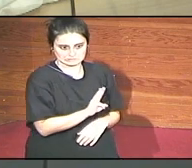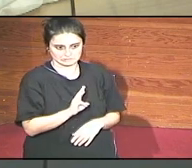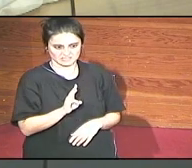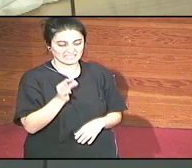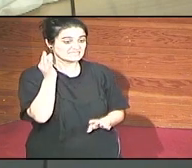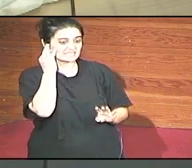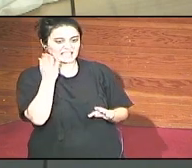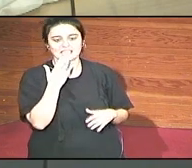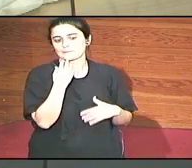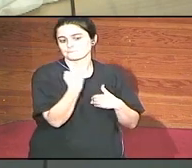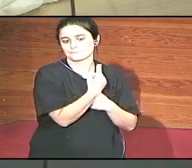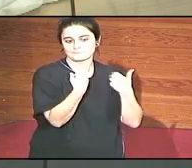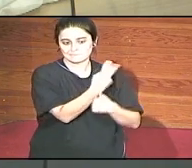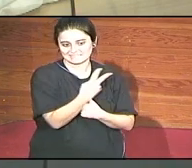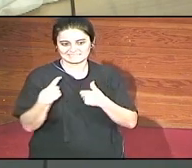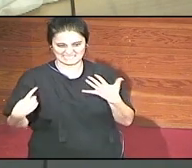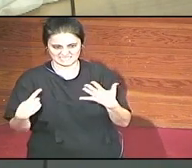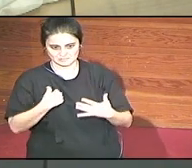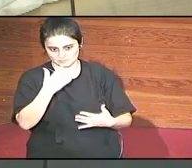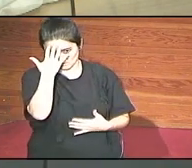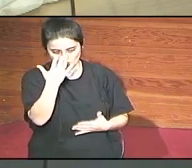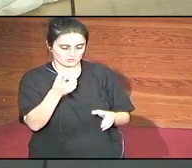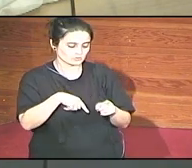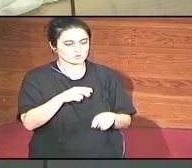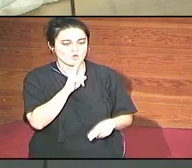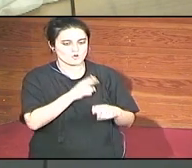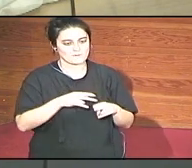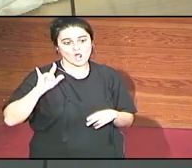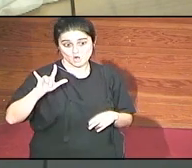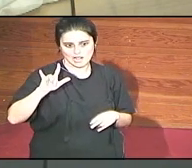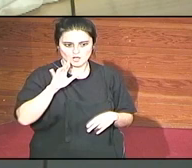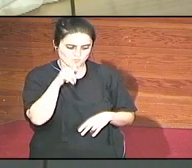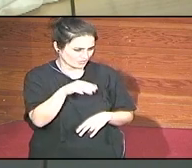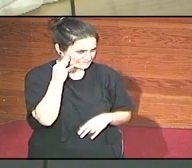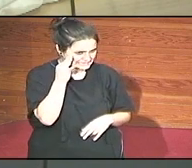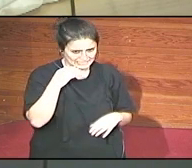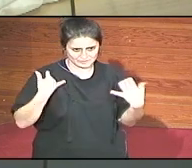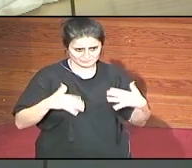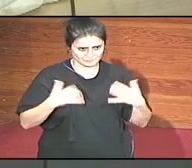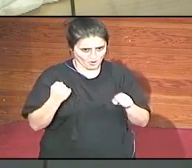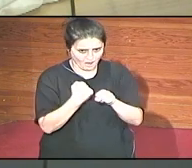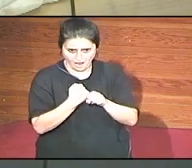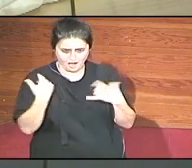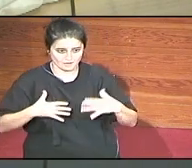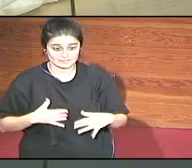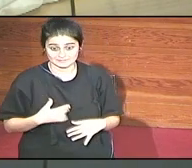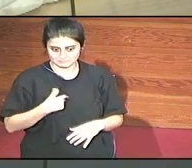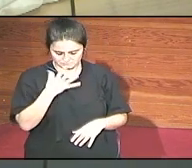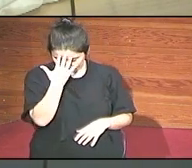26 años que me acuerdo que se llama le damos rock and roll se imagínate lo que era esa chica y que hacían